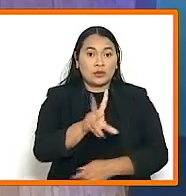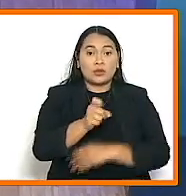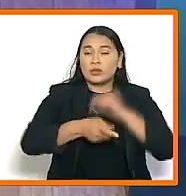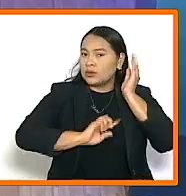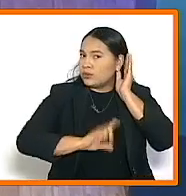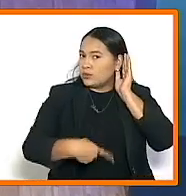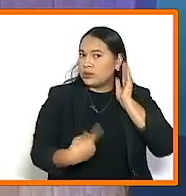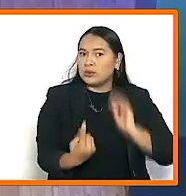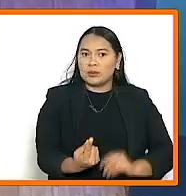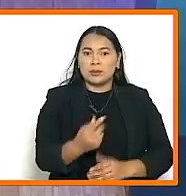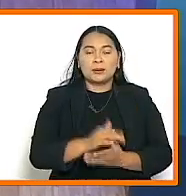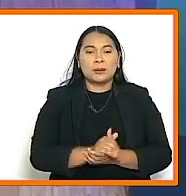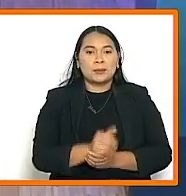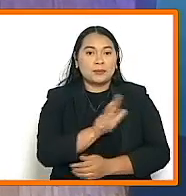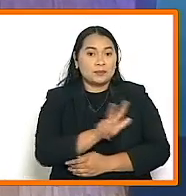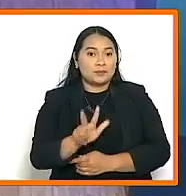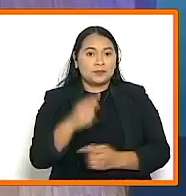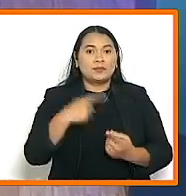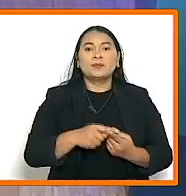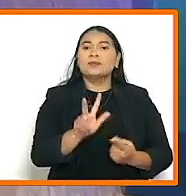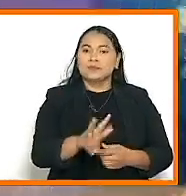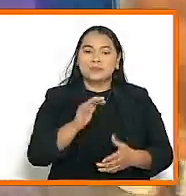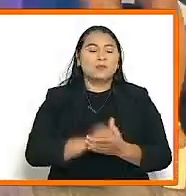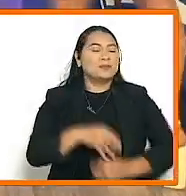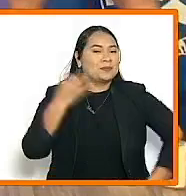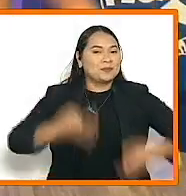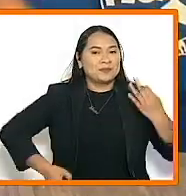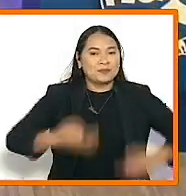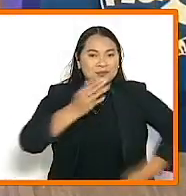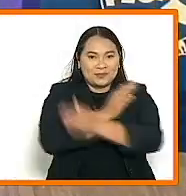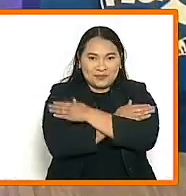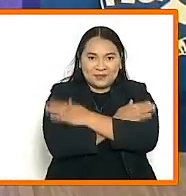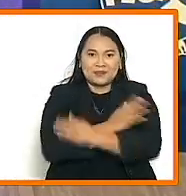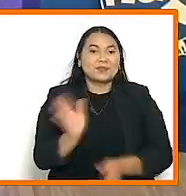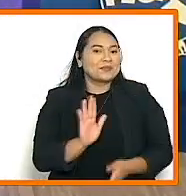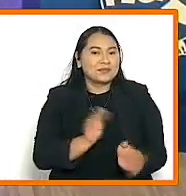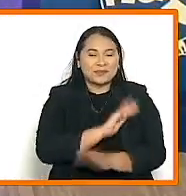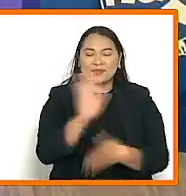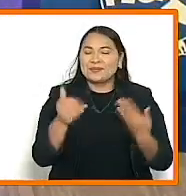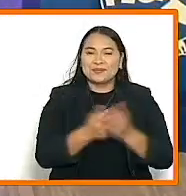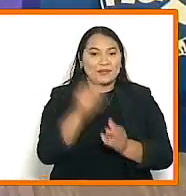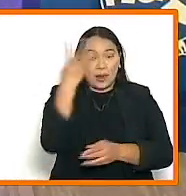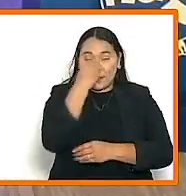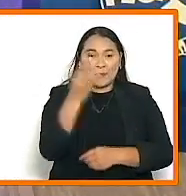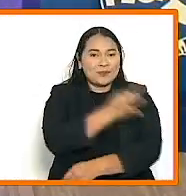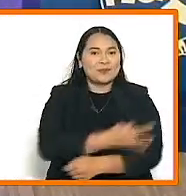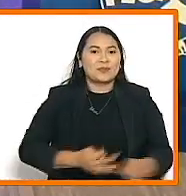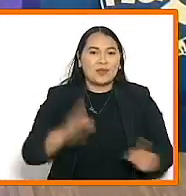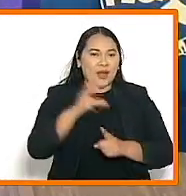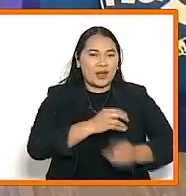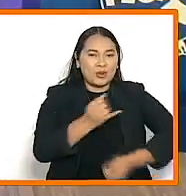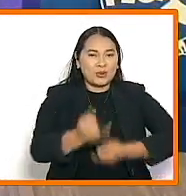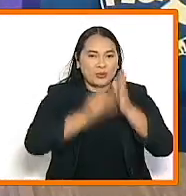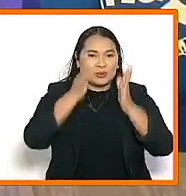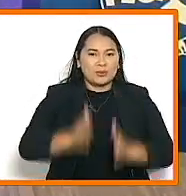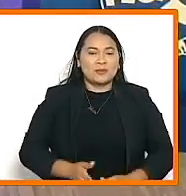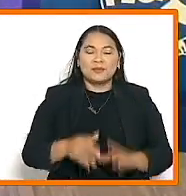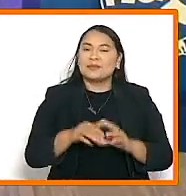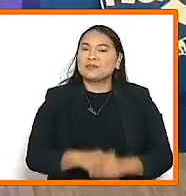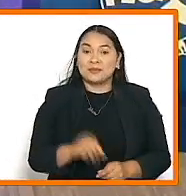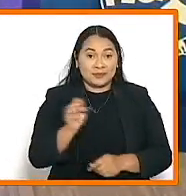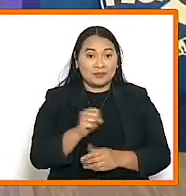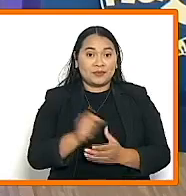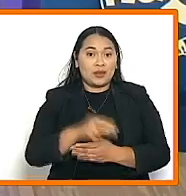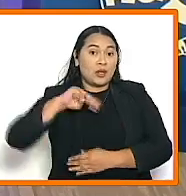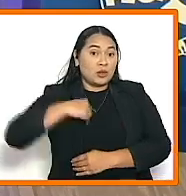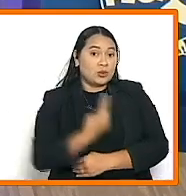y por más uno treinta y tres más tres Felicidades Nos despedimos deseándoles una linda tarde a cada uno de nuestros jugadores Así esta